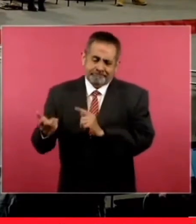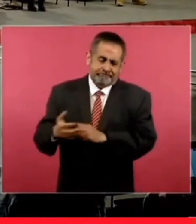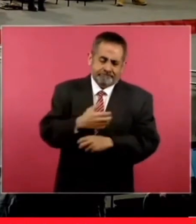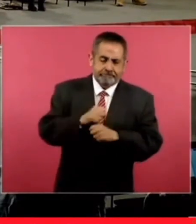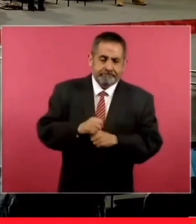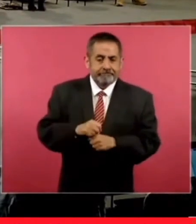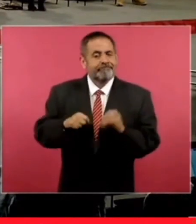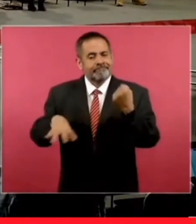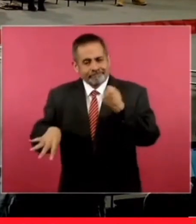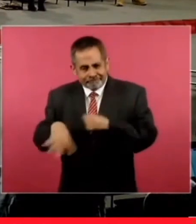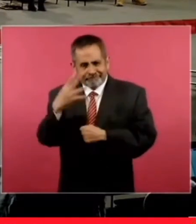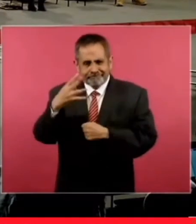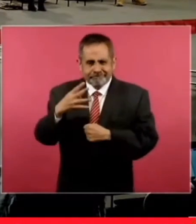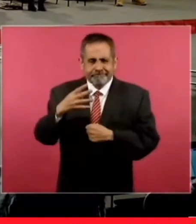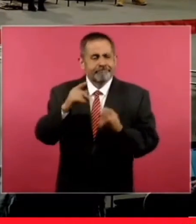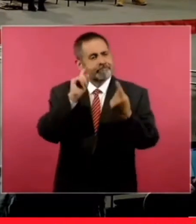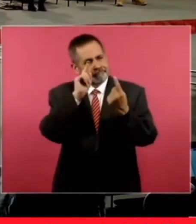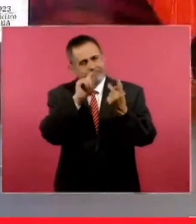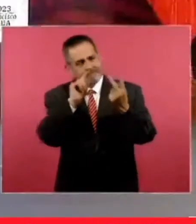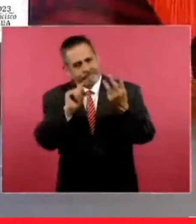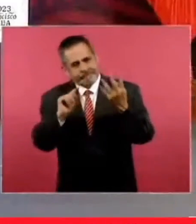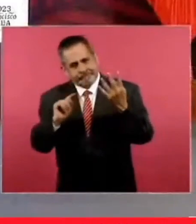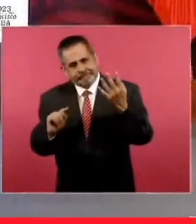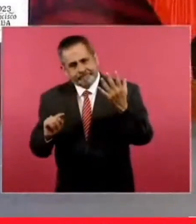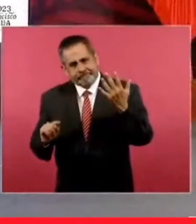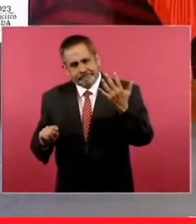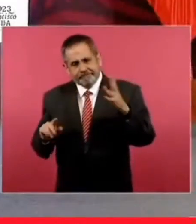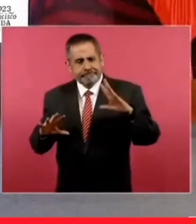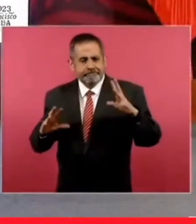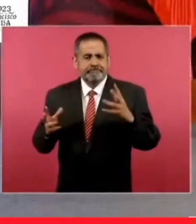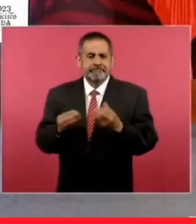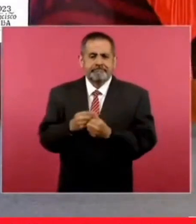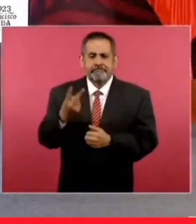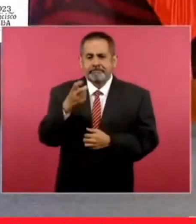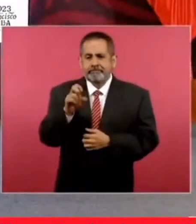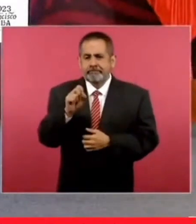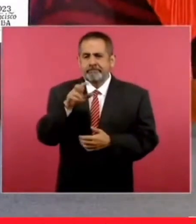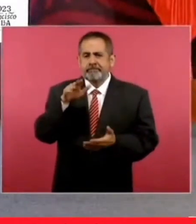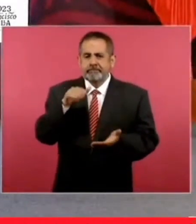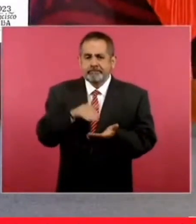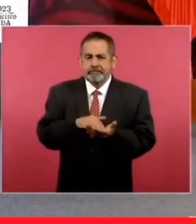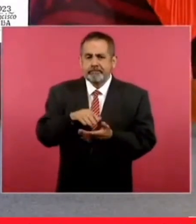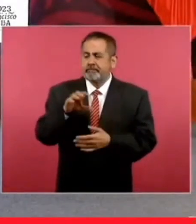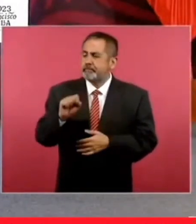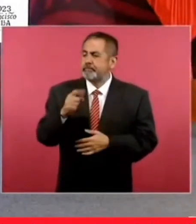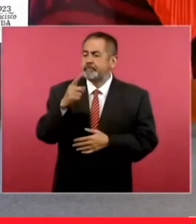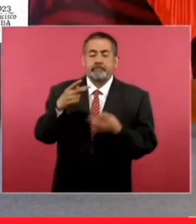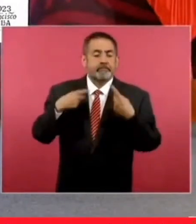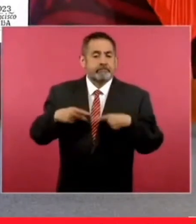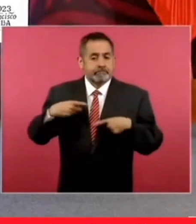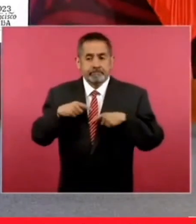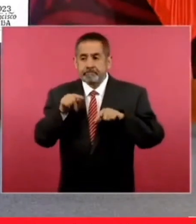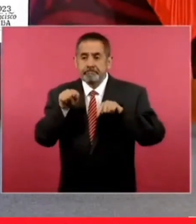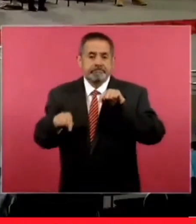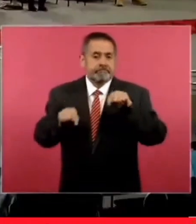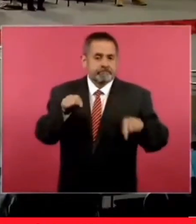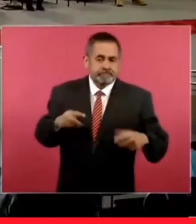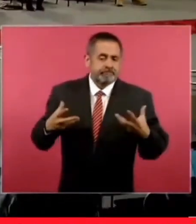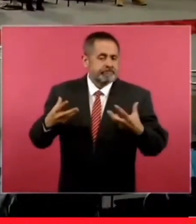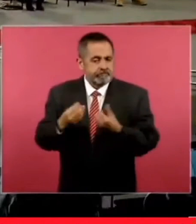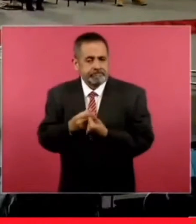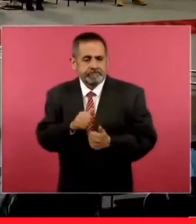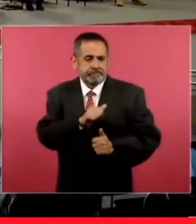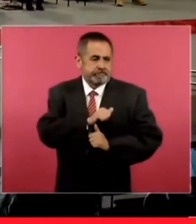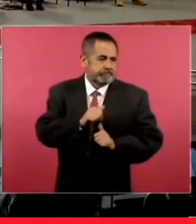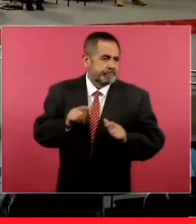son la que engloban ese Total que menciones de 264.061 elementos de la guardia del ejército